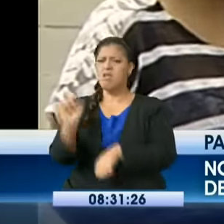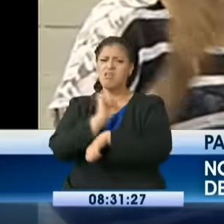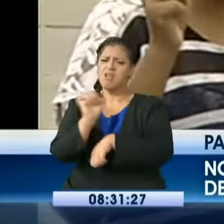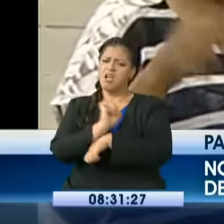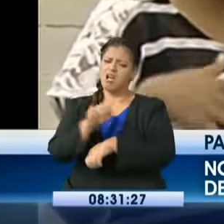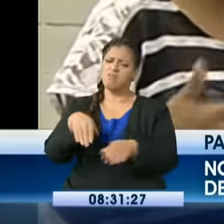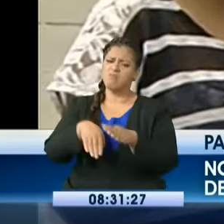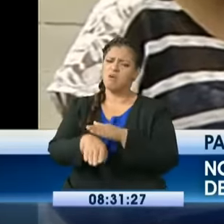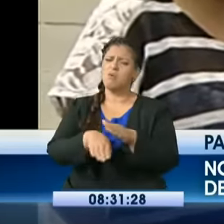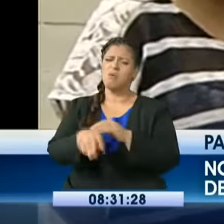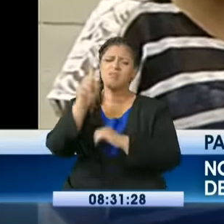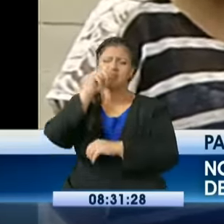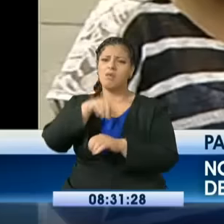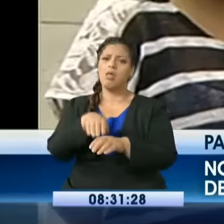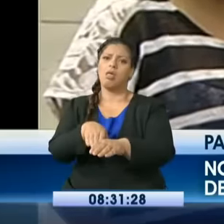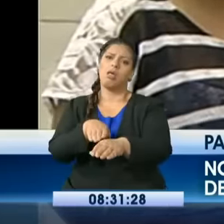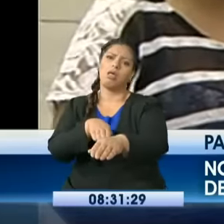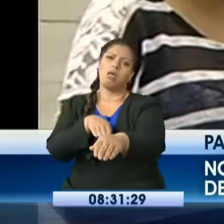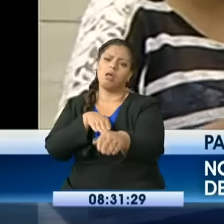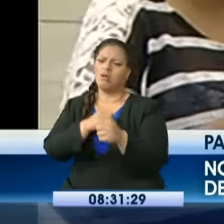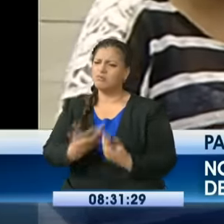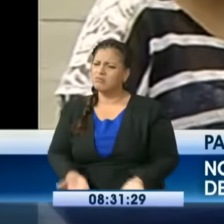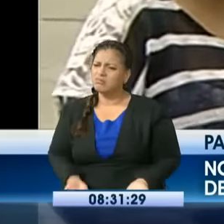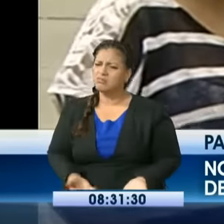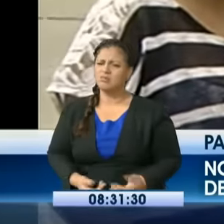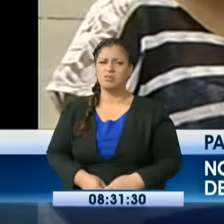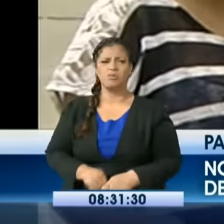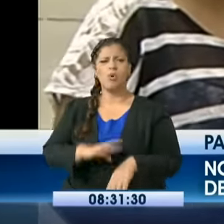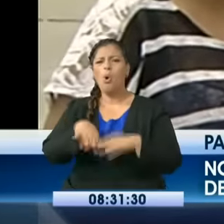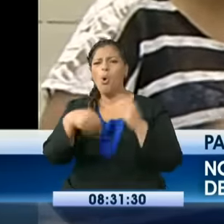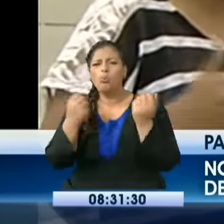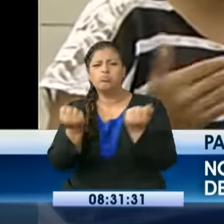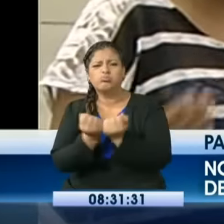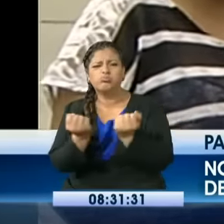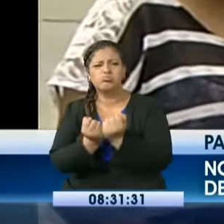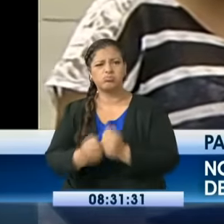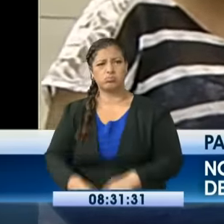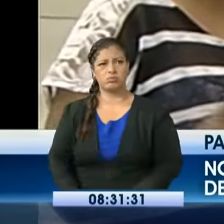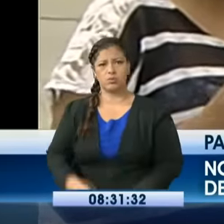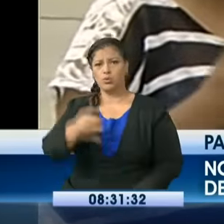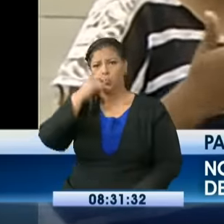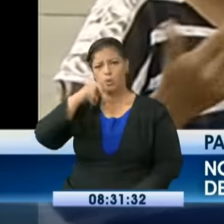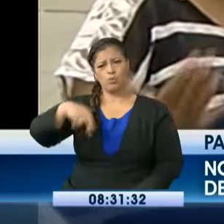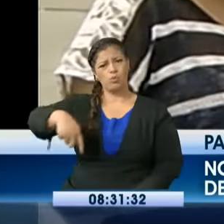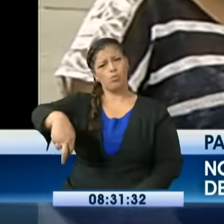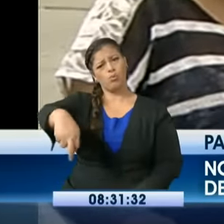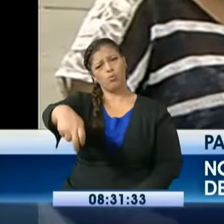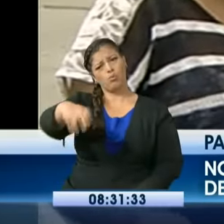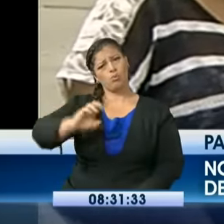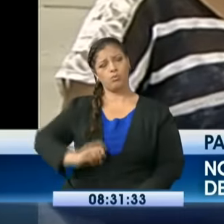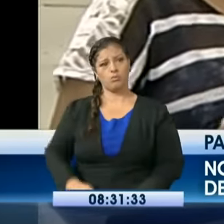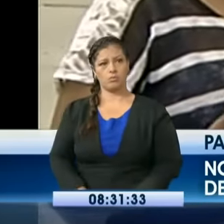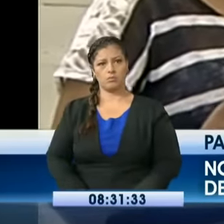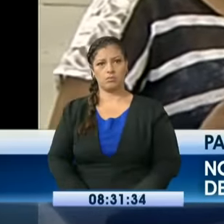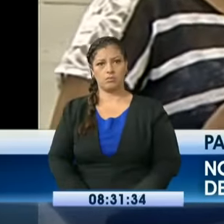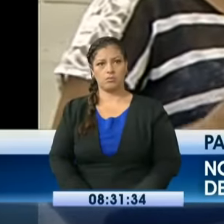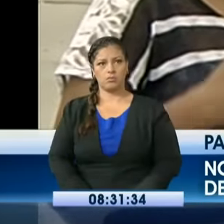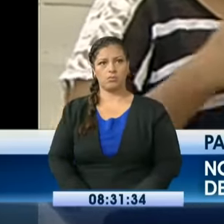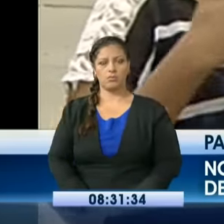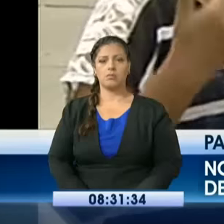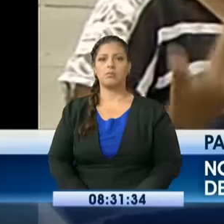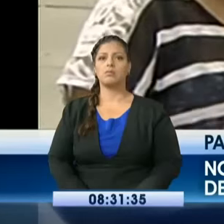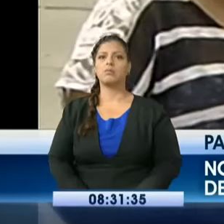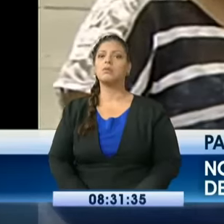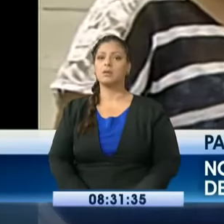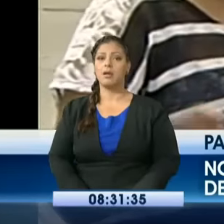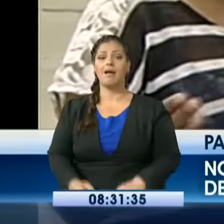pie, porque son un grupo mayoritario los que van a pie, no es mayoría realmente los que van en carro, mayoría son los que van a pie. Y tomando las palabras del señor Hugo Gavilán, se busca el beneficio